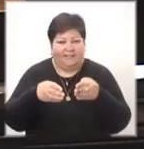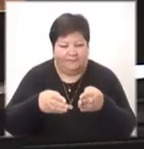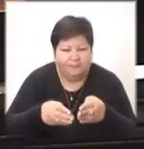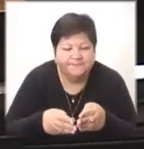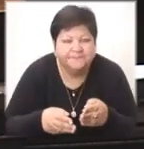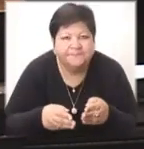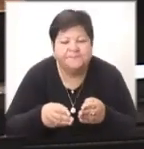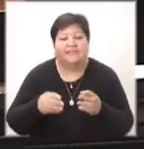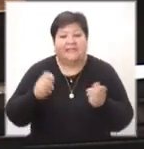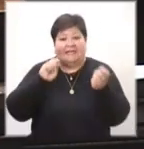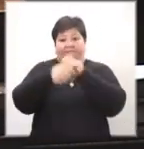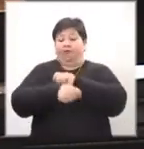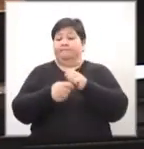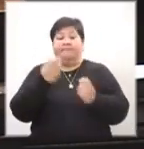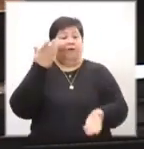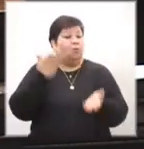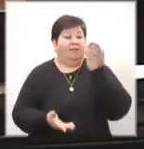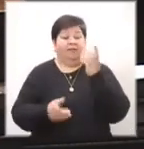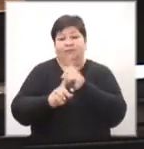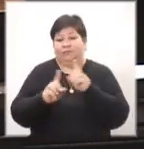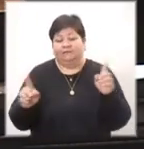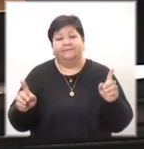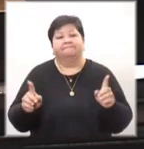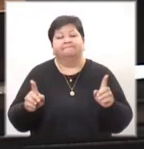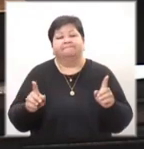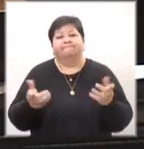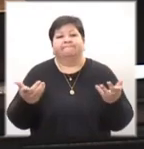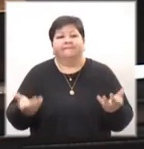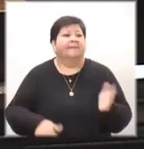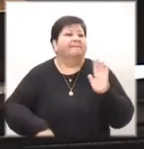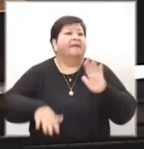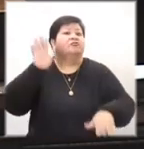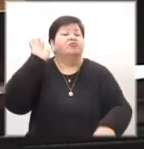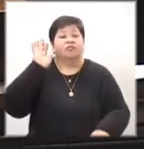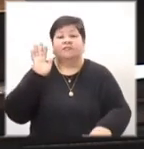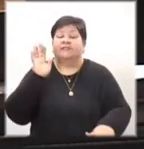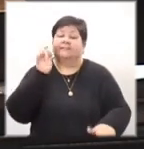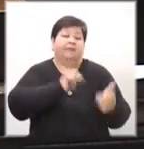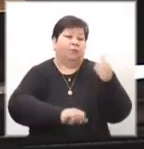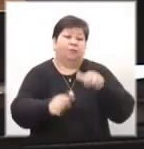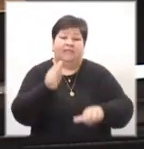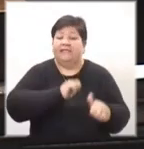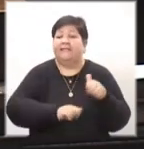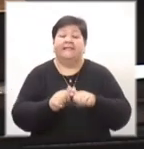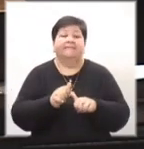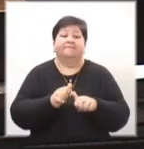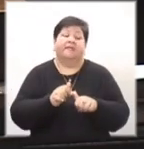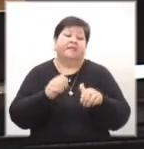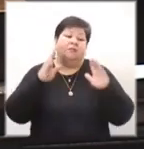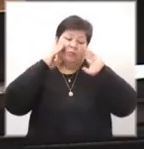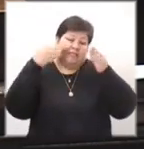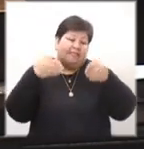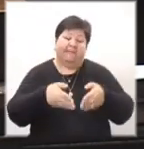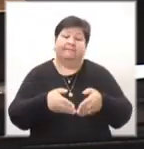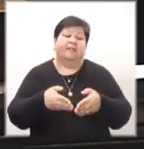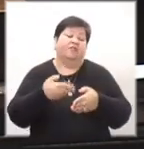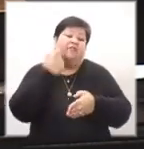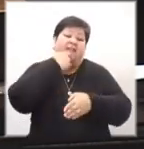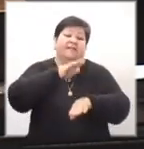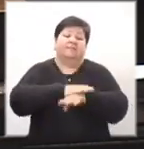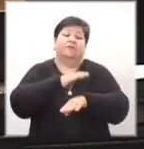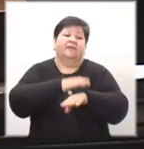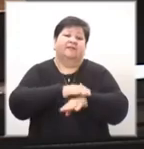reforma injusta, que perjudica a las grandes mayorías y que tuvo un tratamiento irresponsable por parte de la